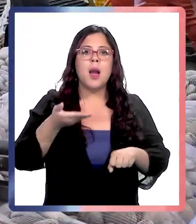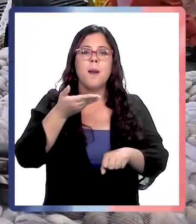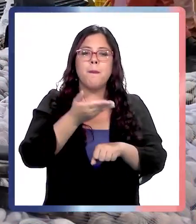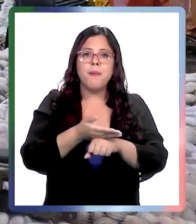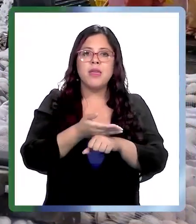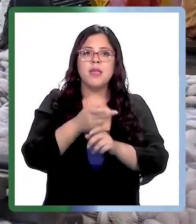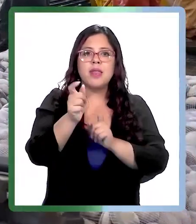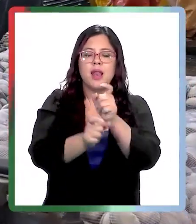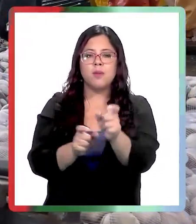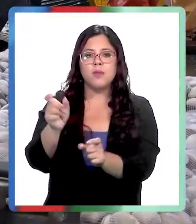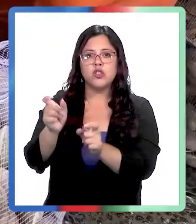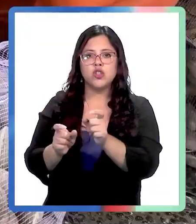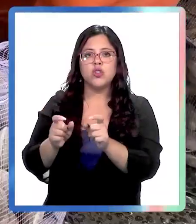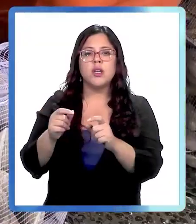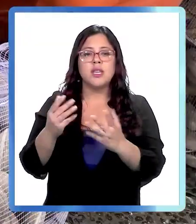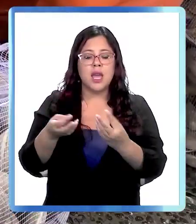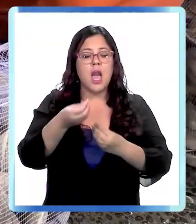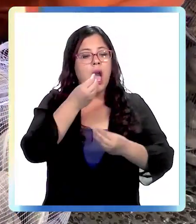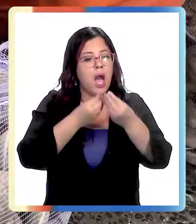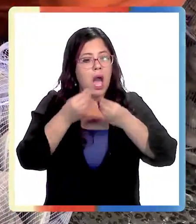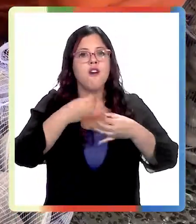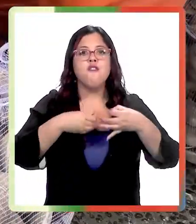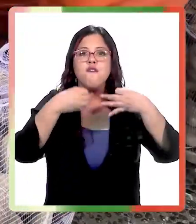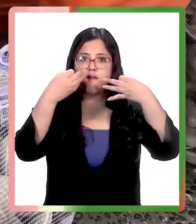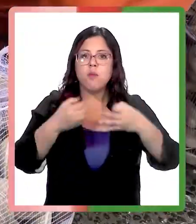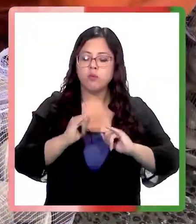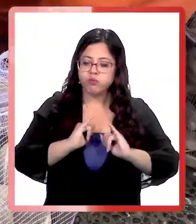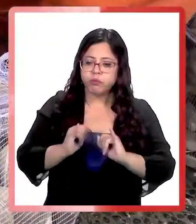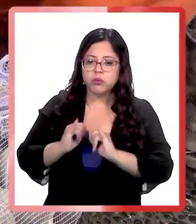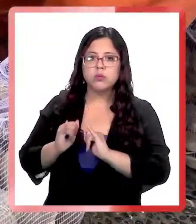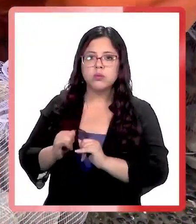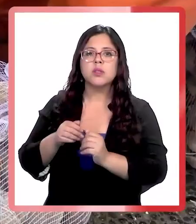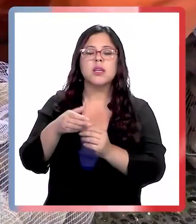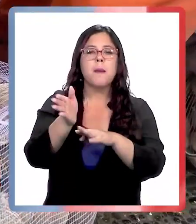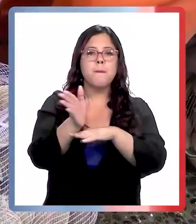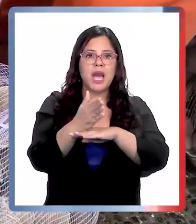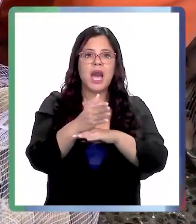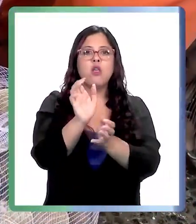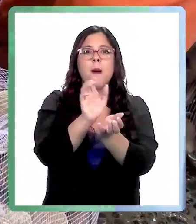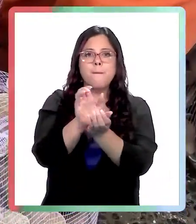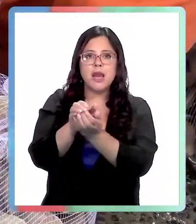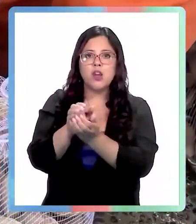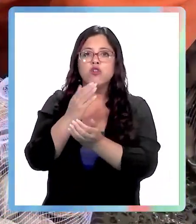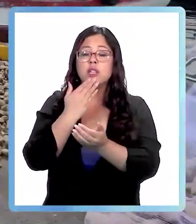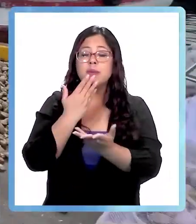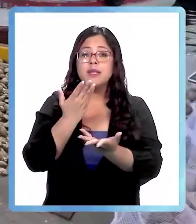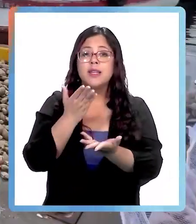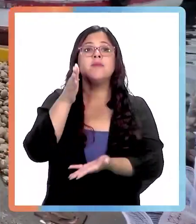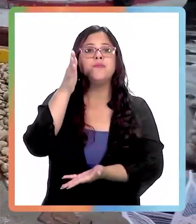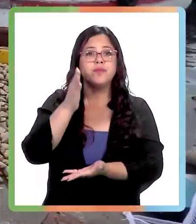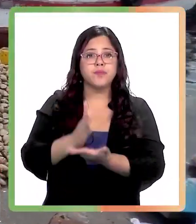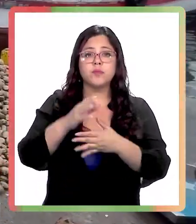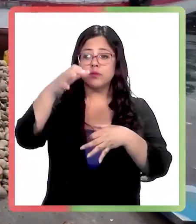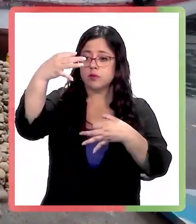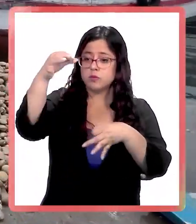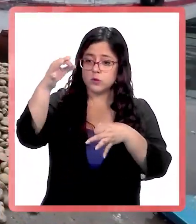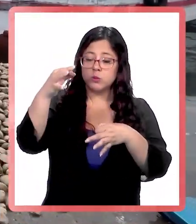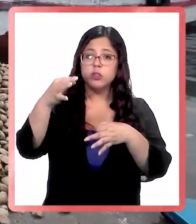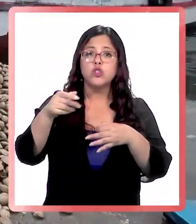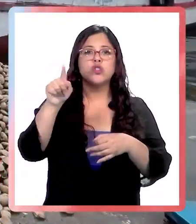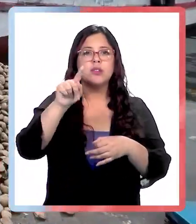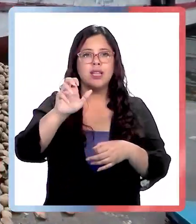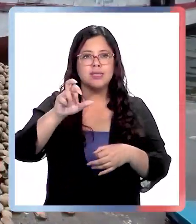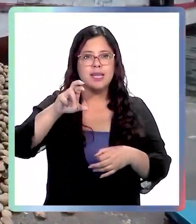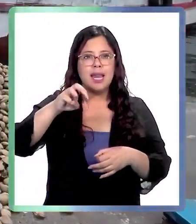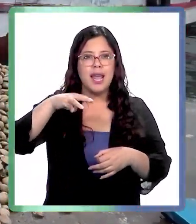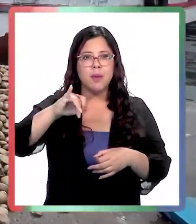a la ciudadanía para consumir de manera informada pescados y mariscos, recordando exigir siempre el documento que emite la Seremi de